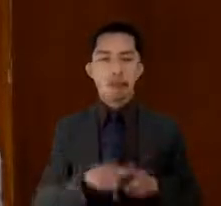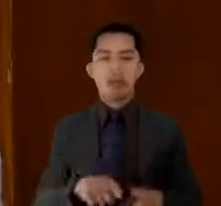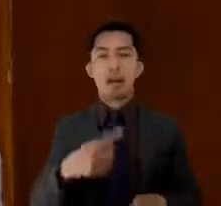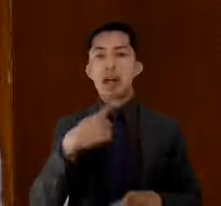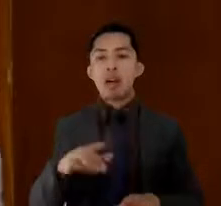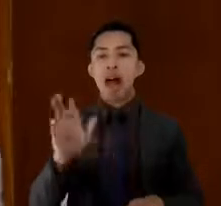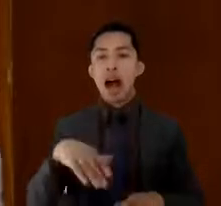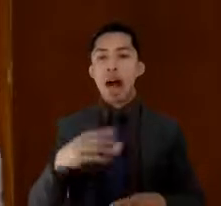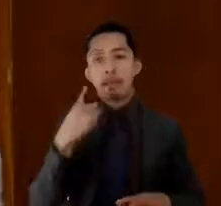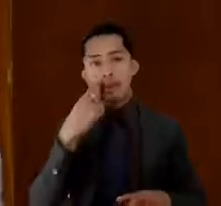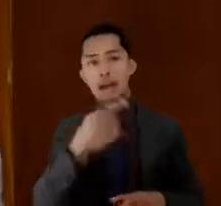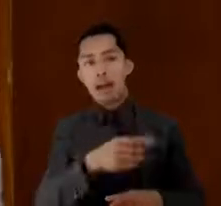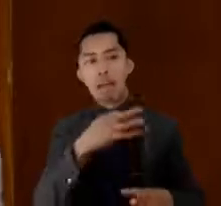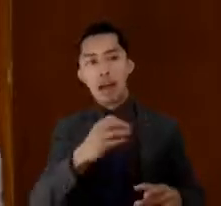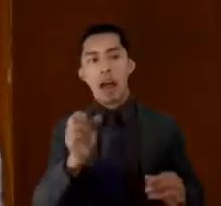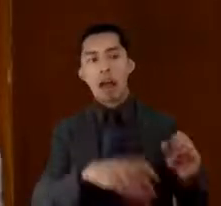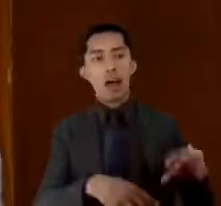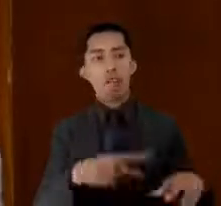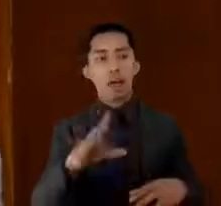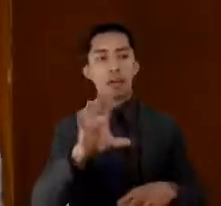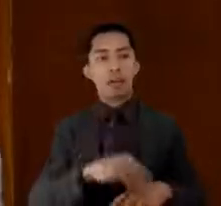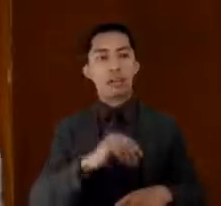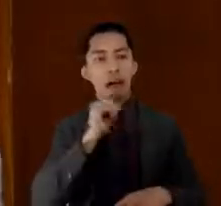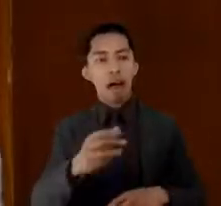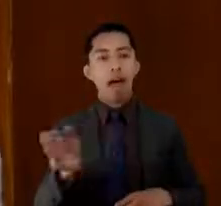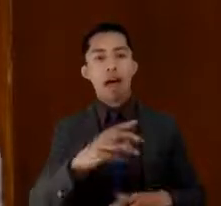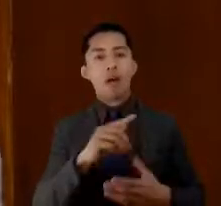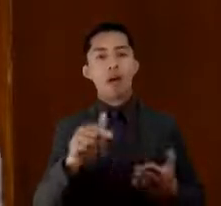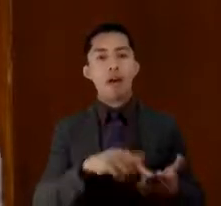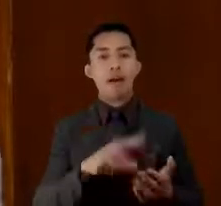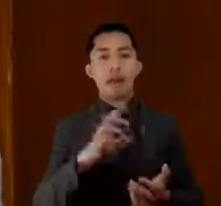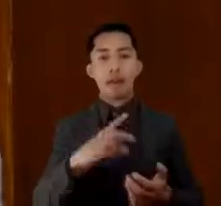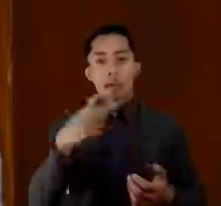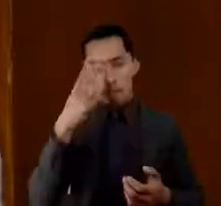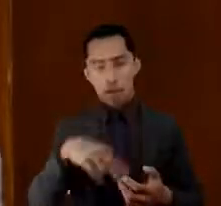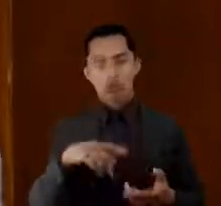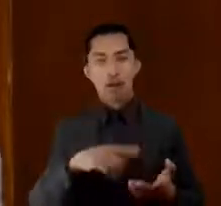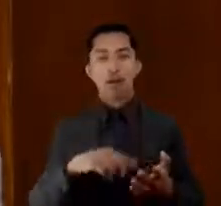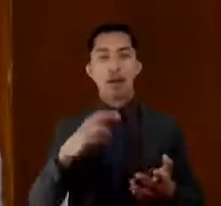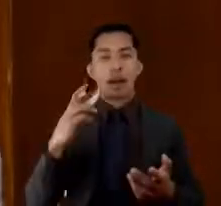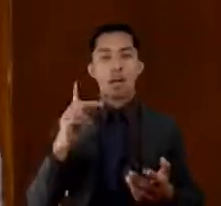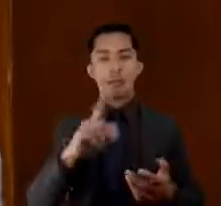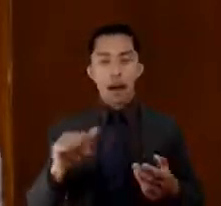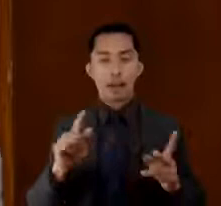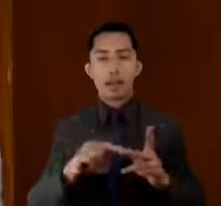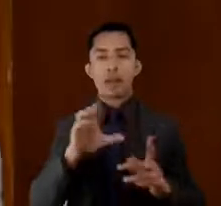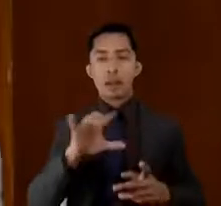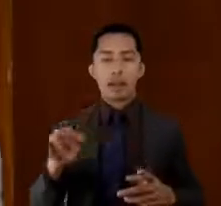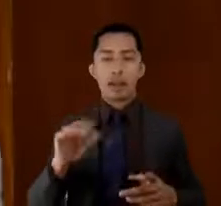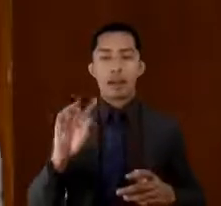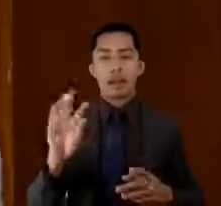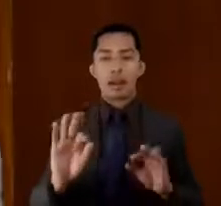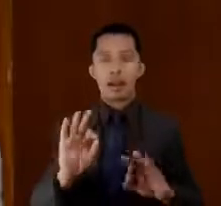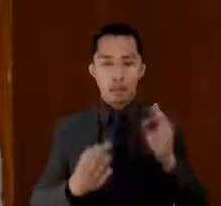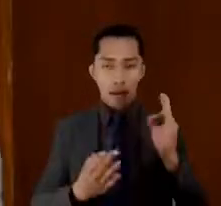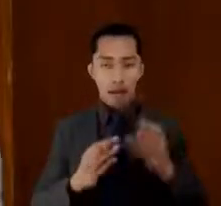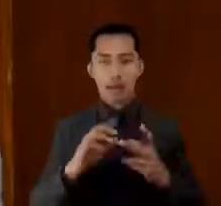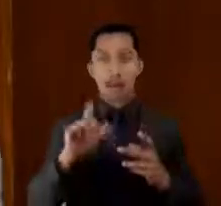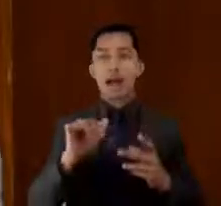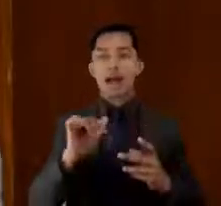tiraderos clandestinos en diversos municipios ubicados en el Valle de México, como Los Reyes La Paz, Cuautitlán Izcalli, Tlalnepantla, San Antonio la